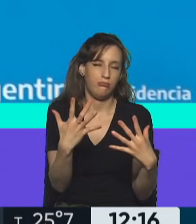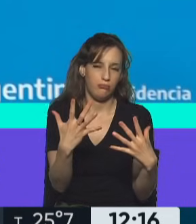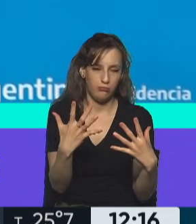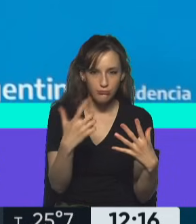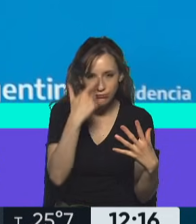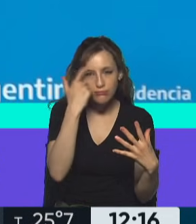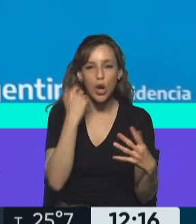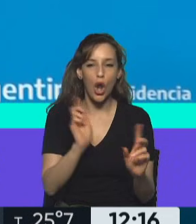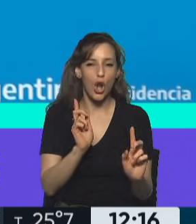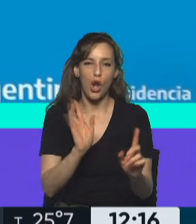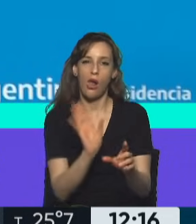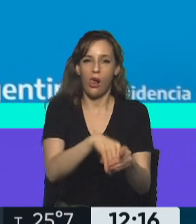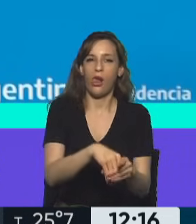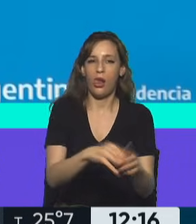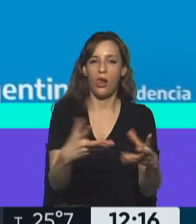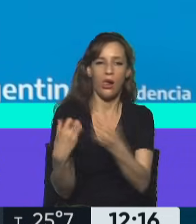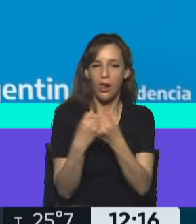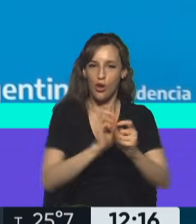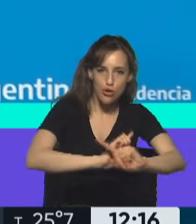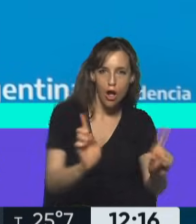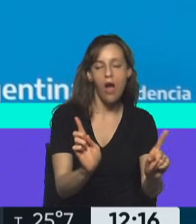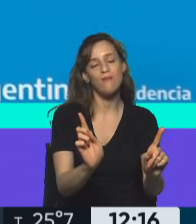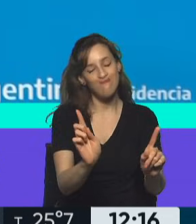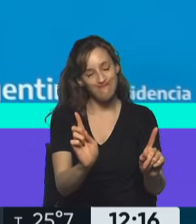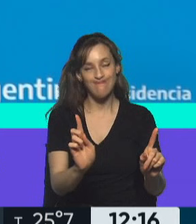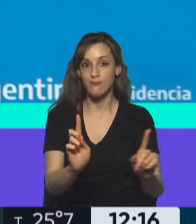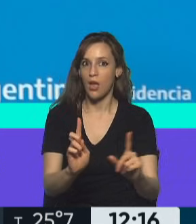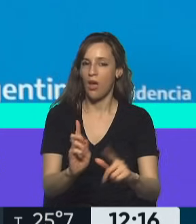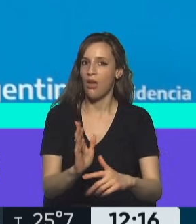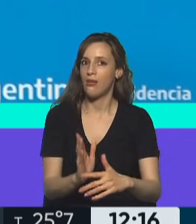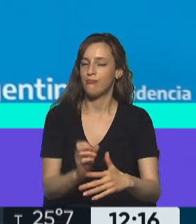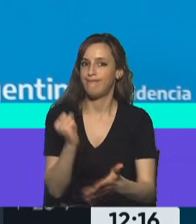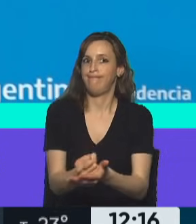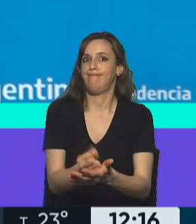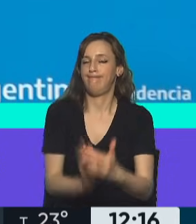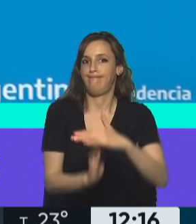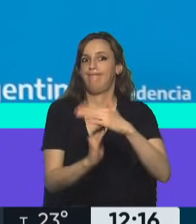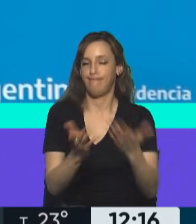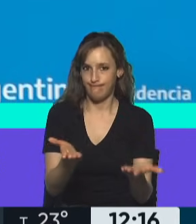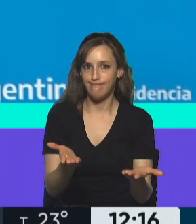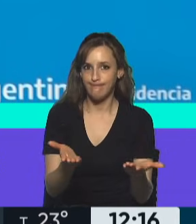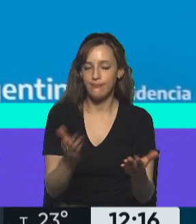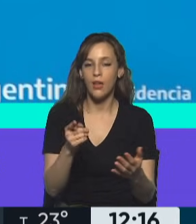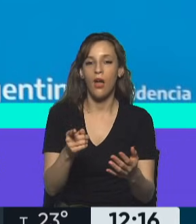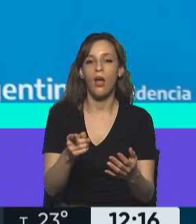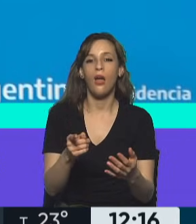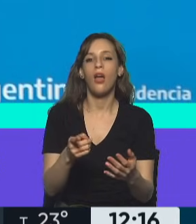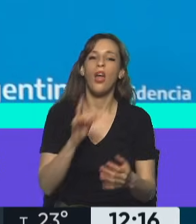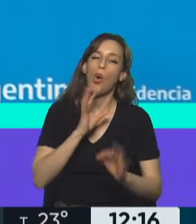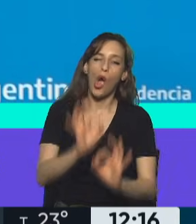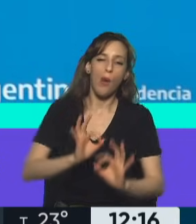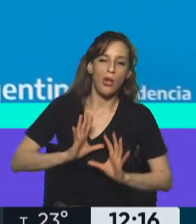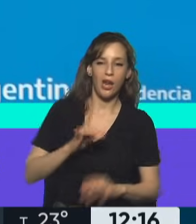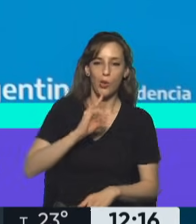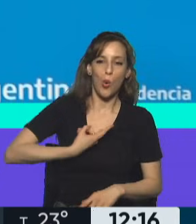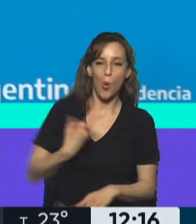se negó a participar del acuerdo de precios, entonces sí entendemos que tienen una carta franca para fijar los precios de la manera que quieran, y que por